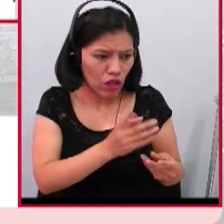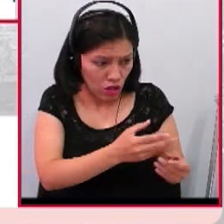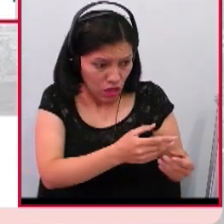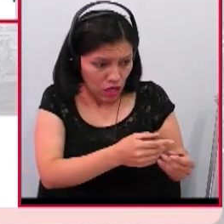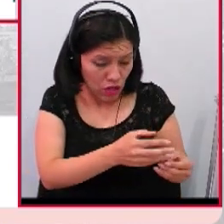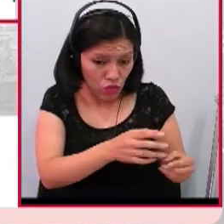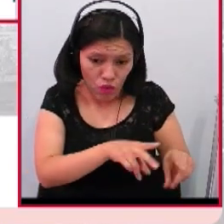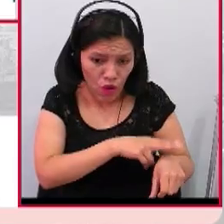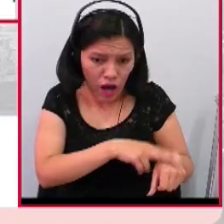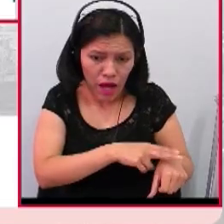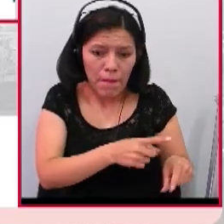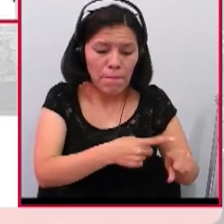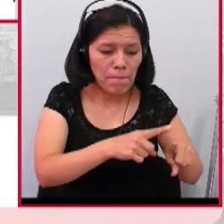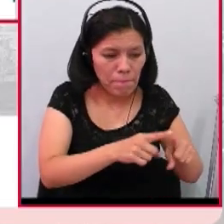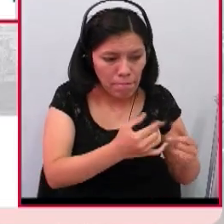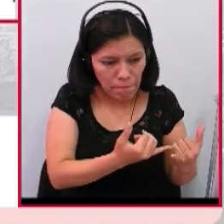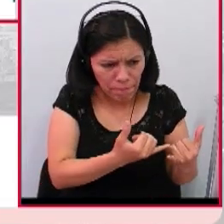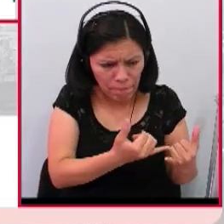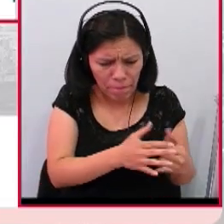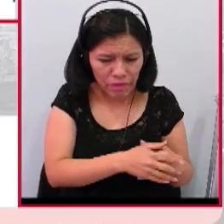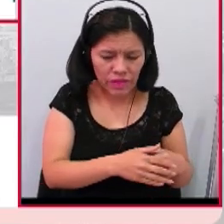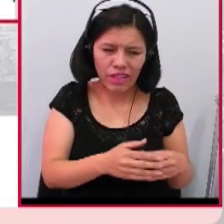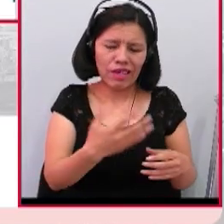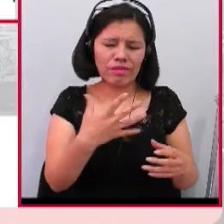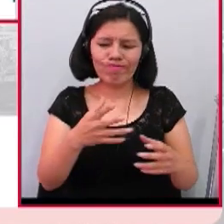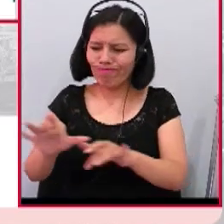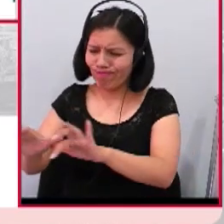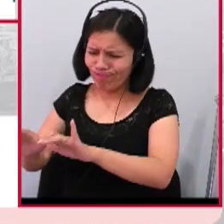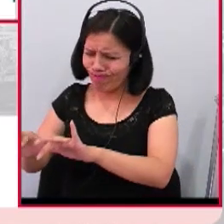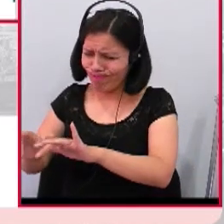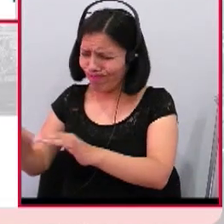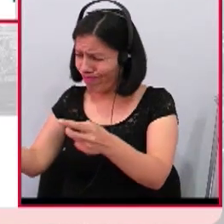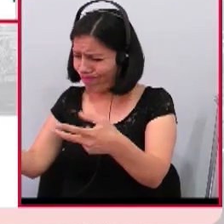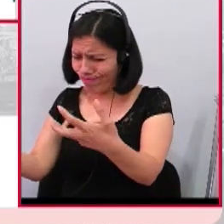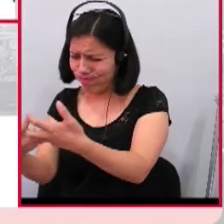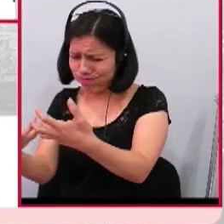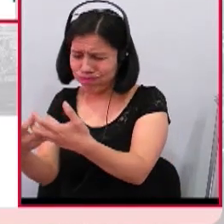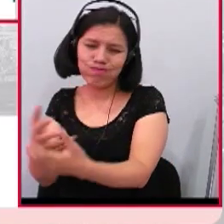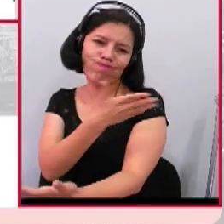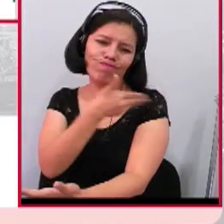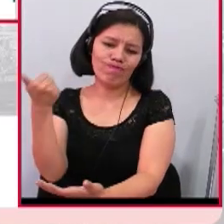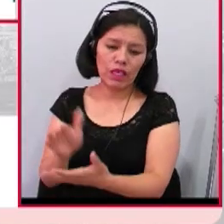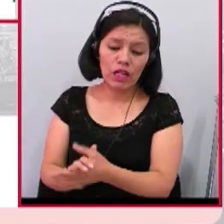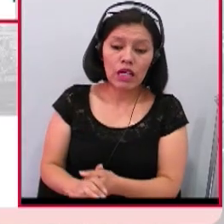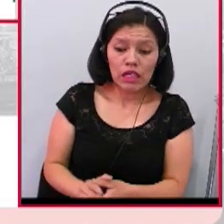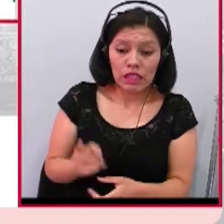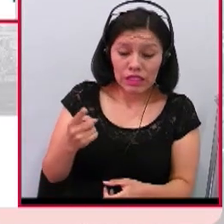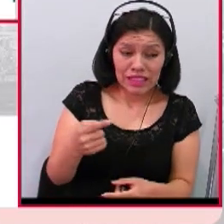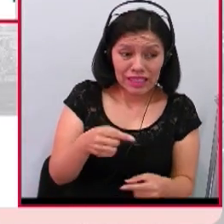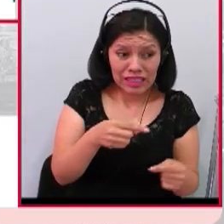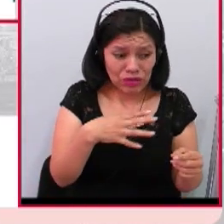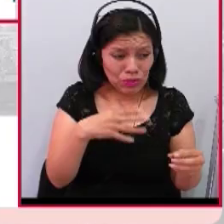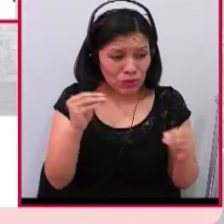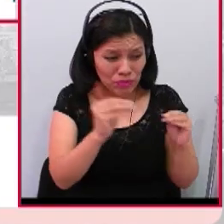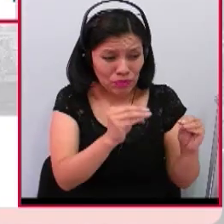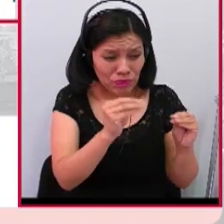tú sobresoplas el cobre, te genera bastante magnetita o óxido. Ese óxido daña el refractario y es lo que no queremos,